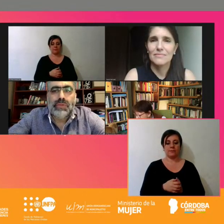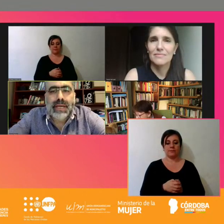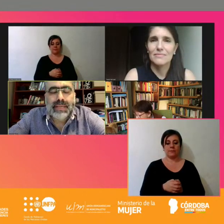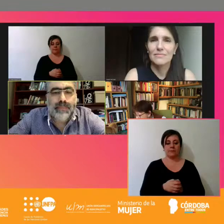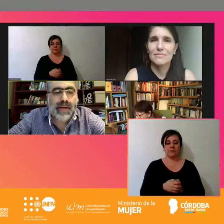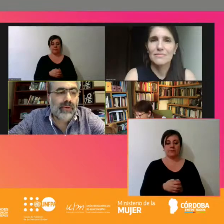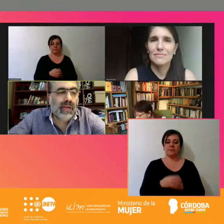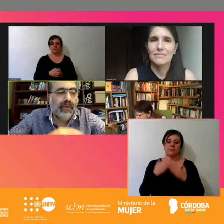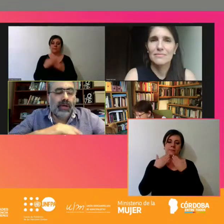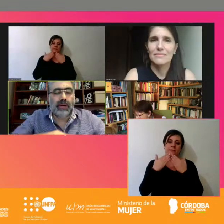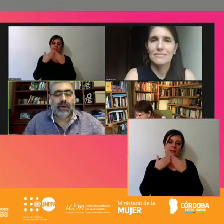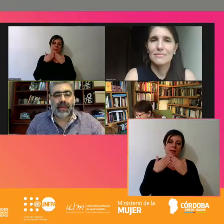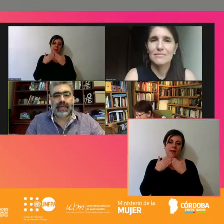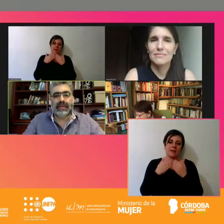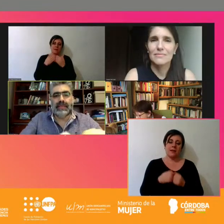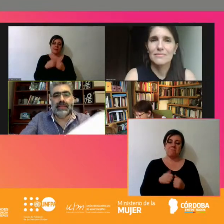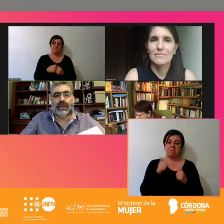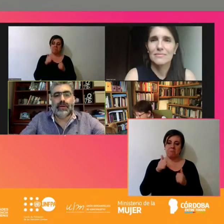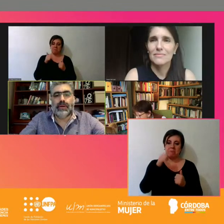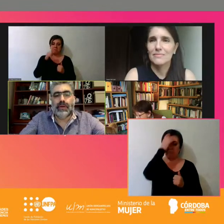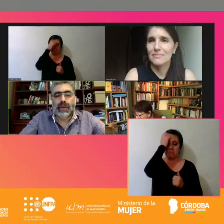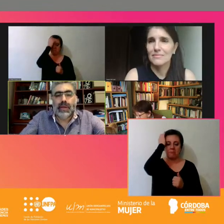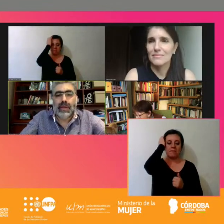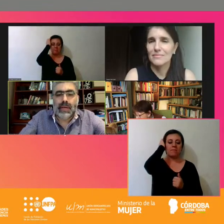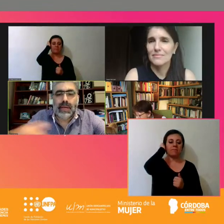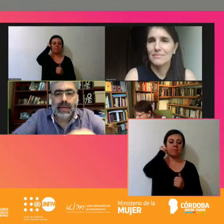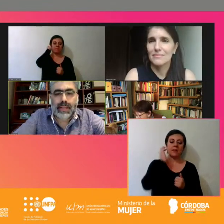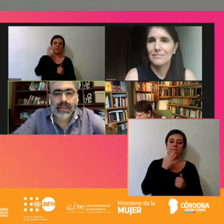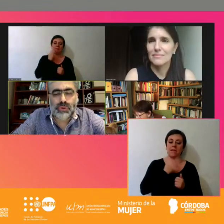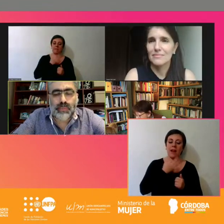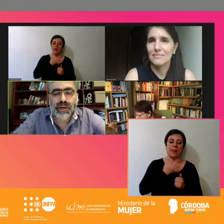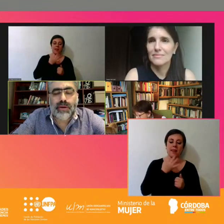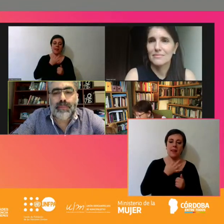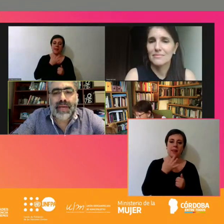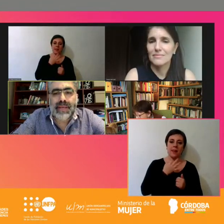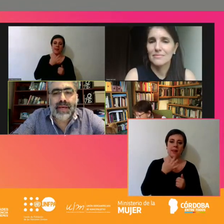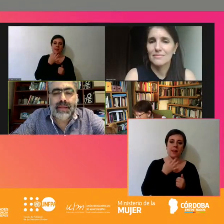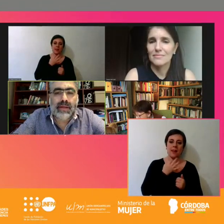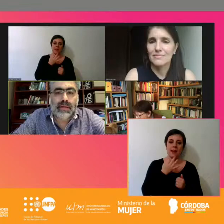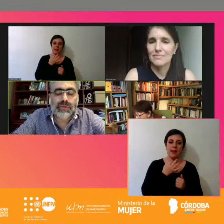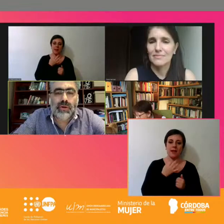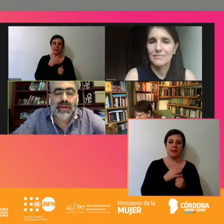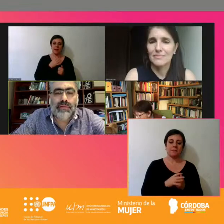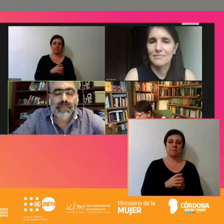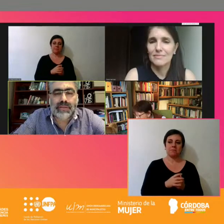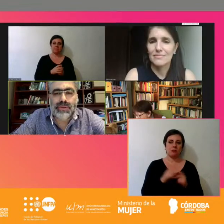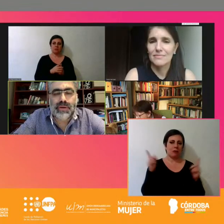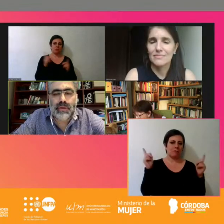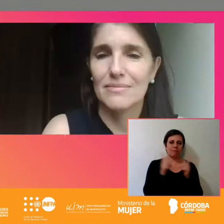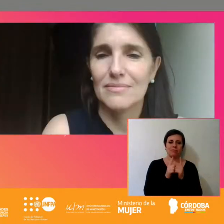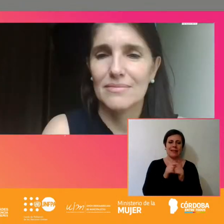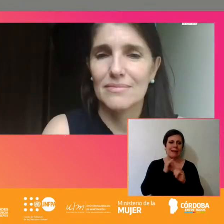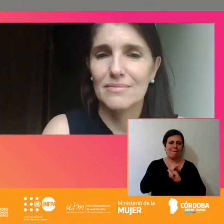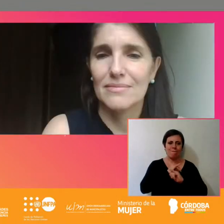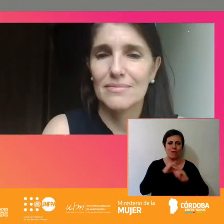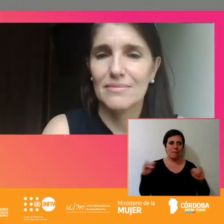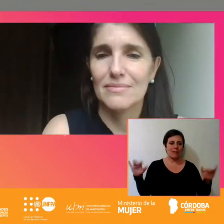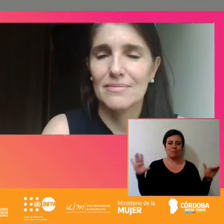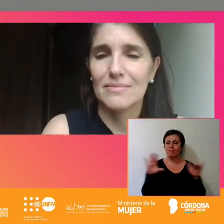Muchas gracias, Paula. Bueno, la verdad que ha sido súper compendiada, no solo la información que nos ha podido